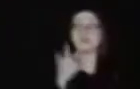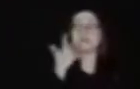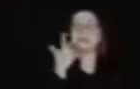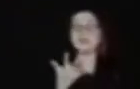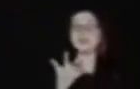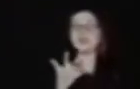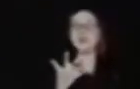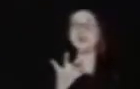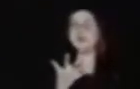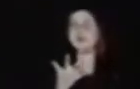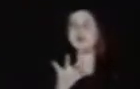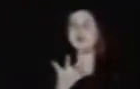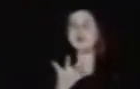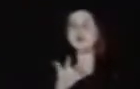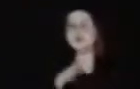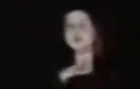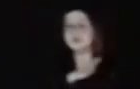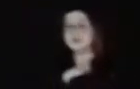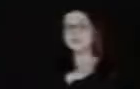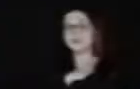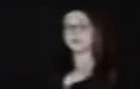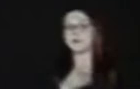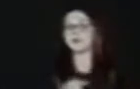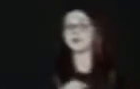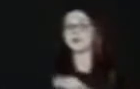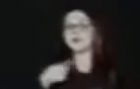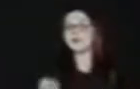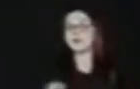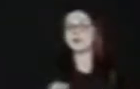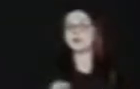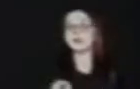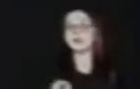135 en comparación con